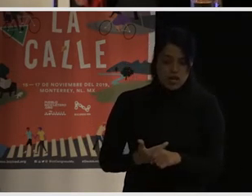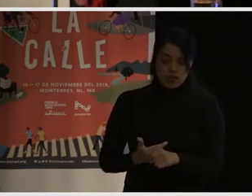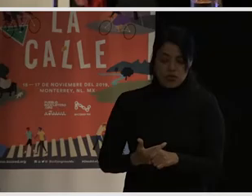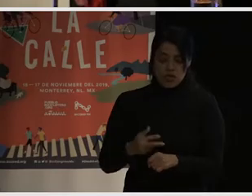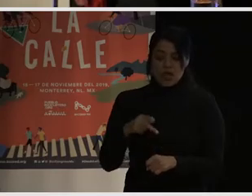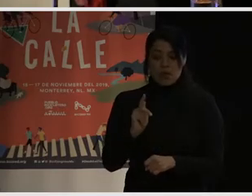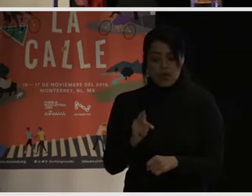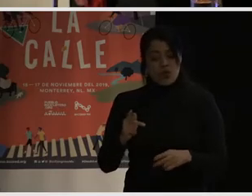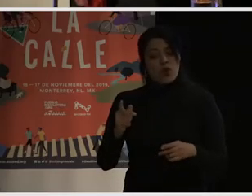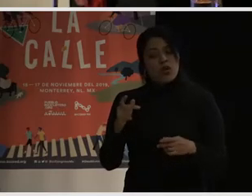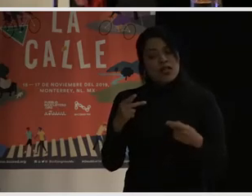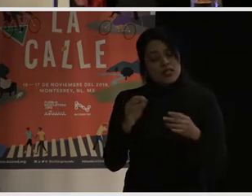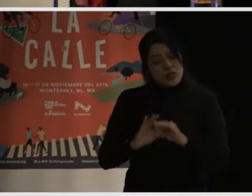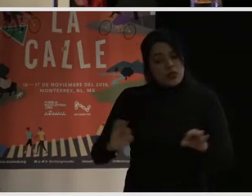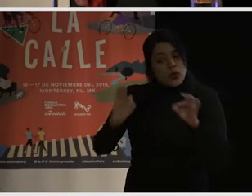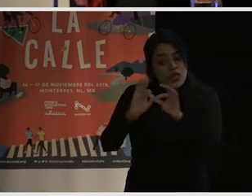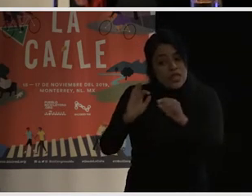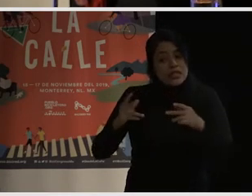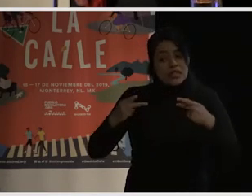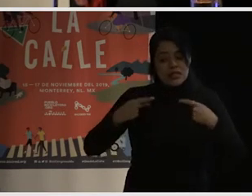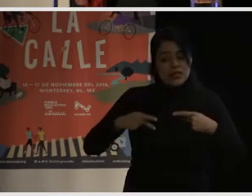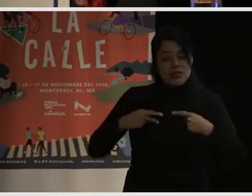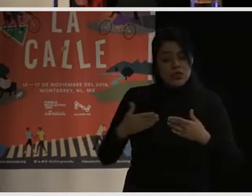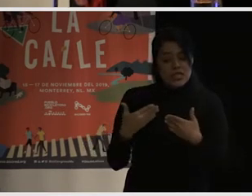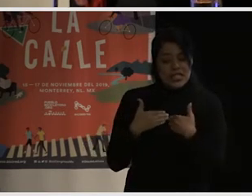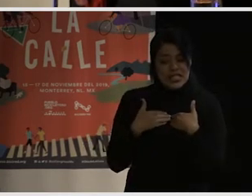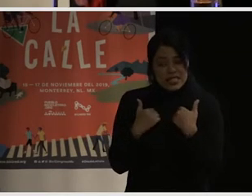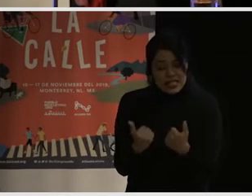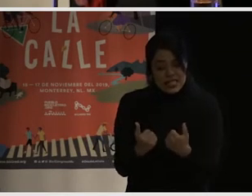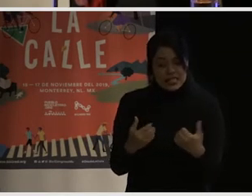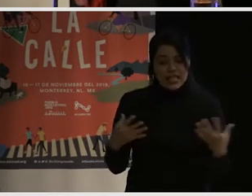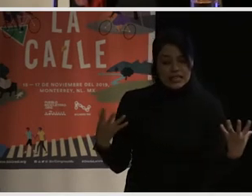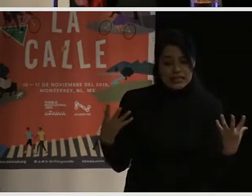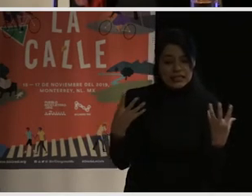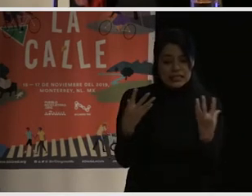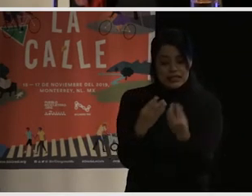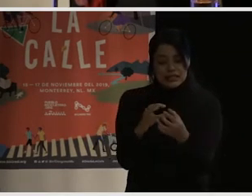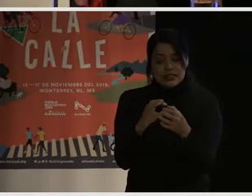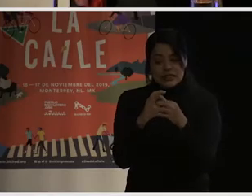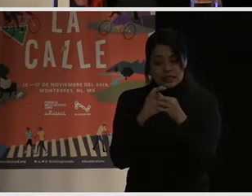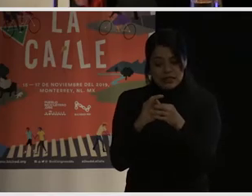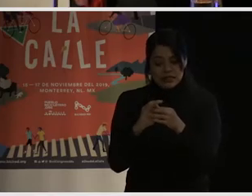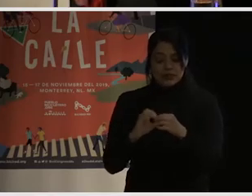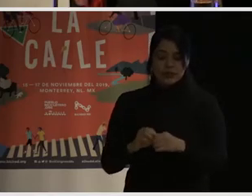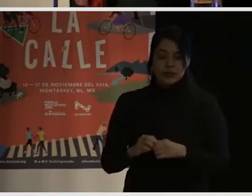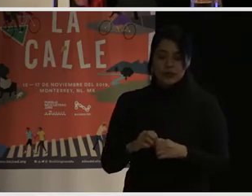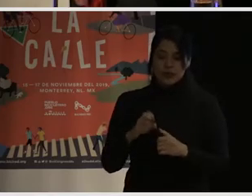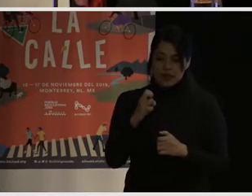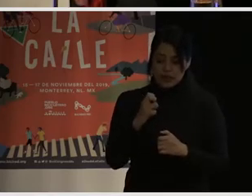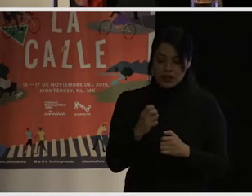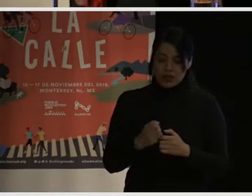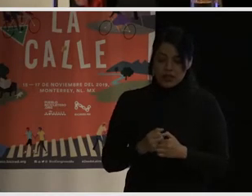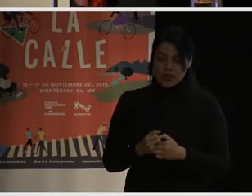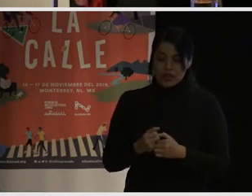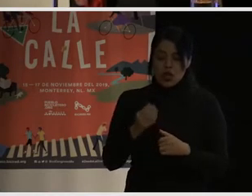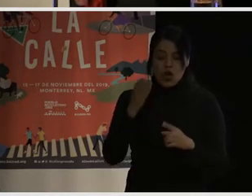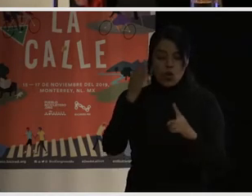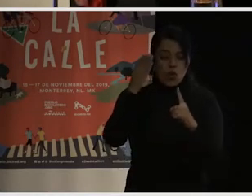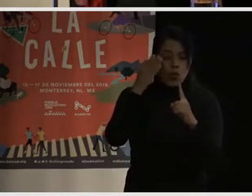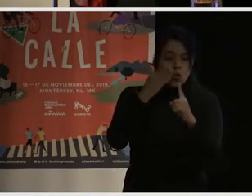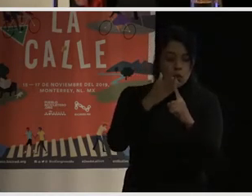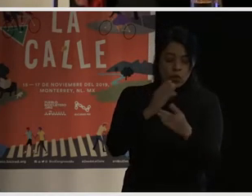entienda que tenemos que socializar los problemas porque también es y con esto quiero cerrar es también una visión de